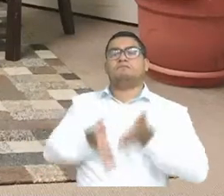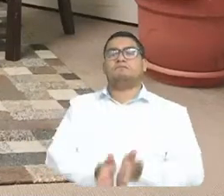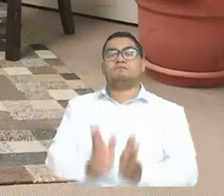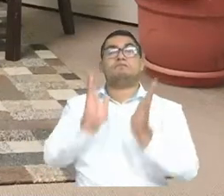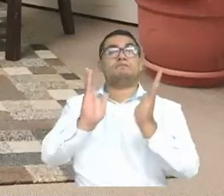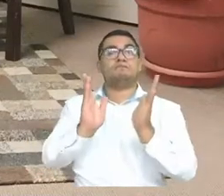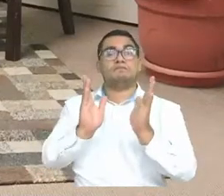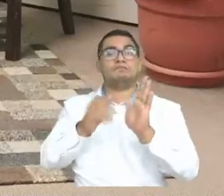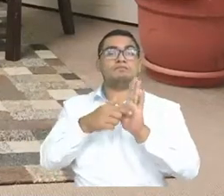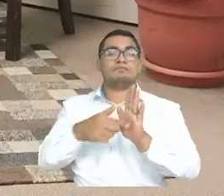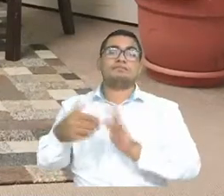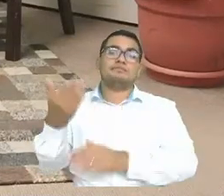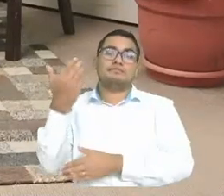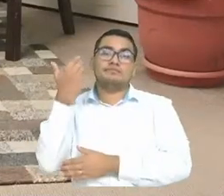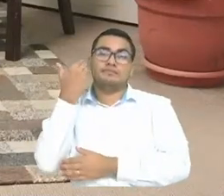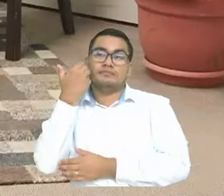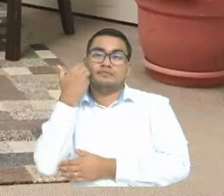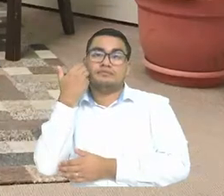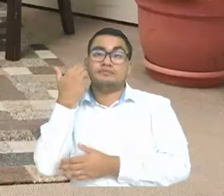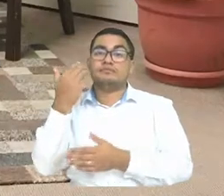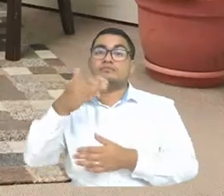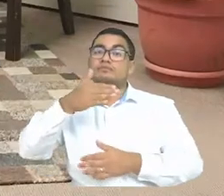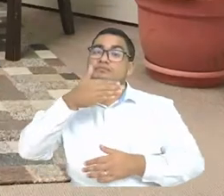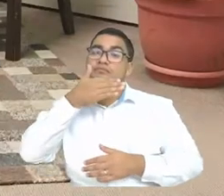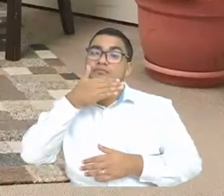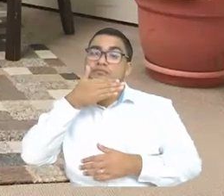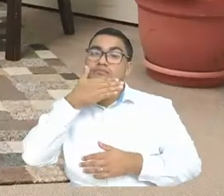hay enfermedades, ¿verdad?, que complican